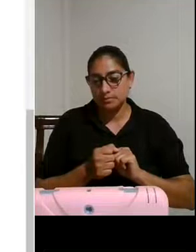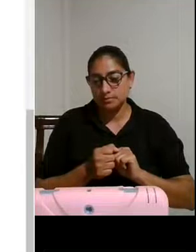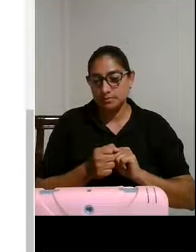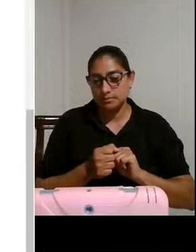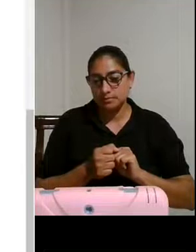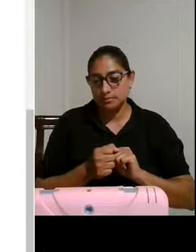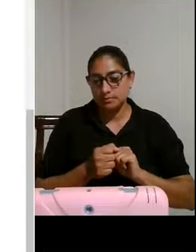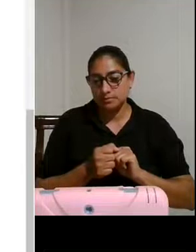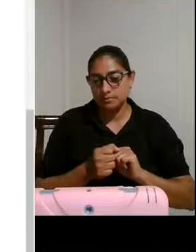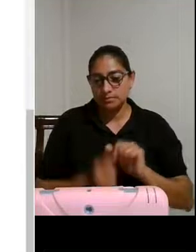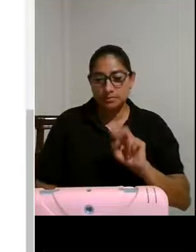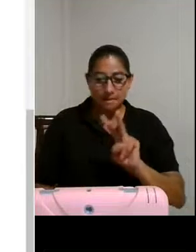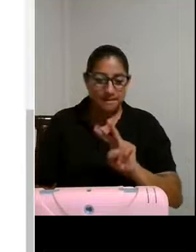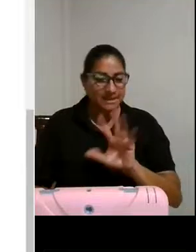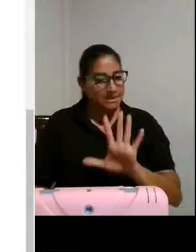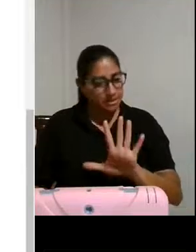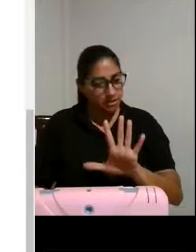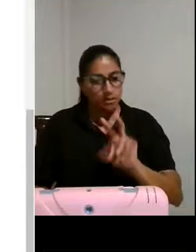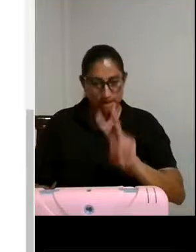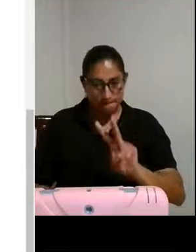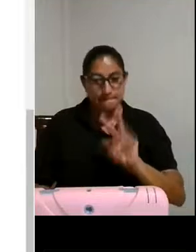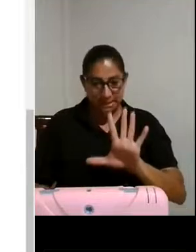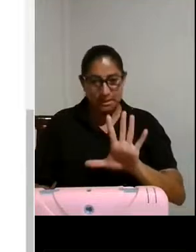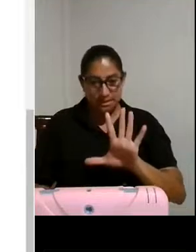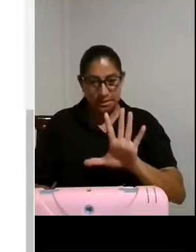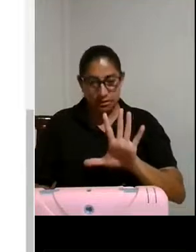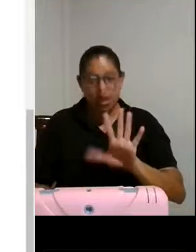derivada, que es muy necesaria en el cálculo.